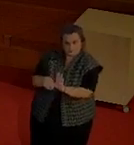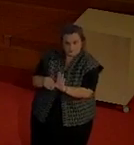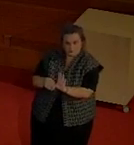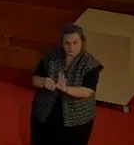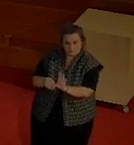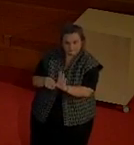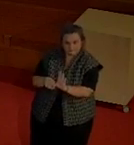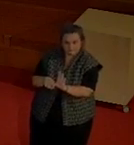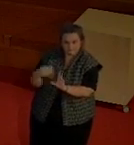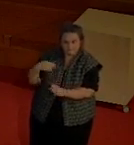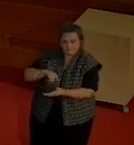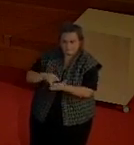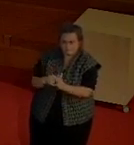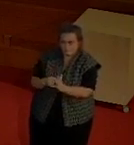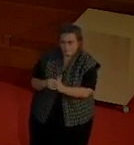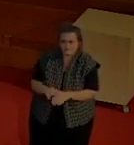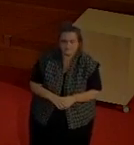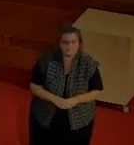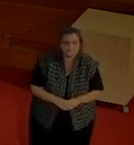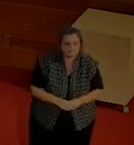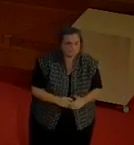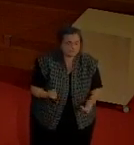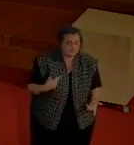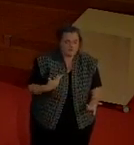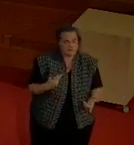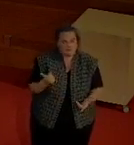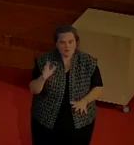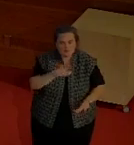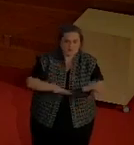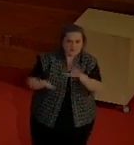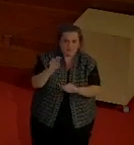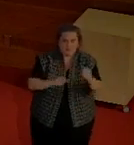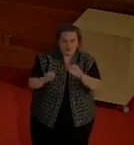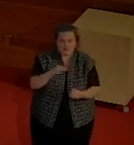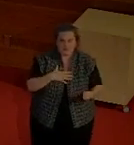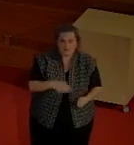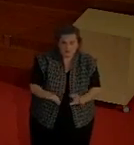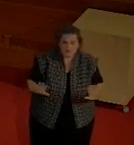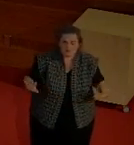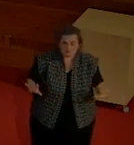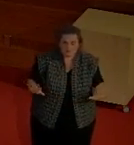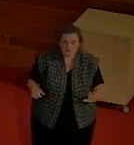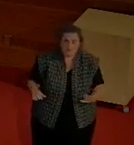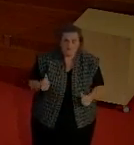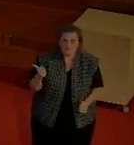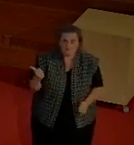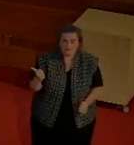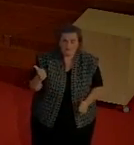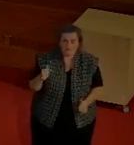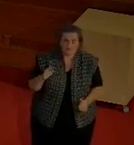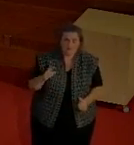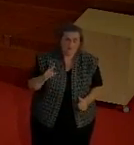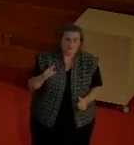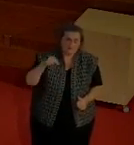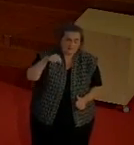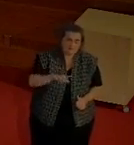mientras eh puedo podemos complicar más la ecuación todo eso mientras está perdiendo el hielo del del Ártico